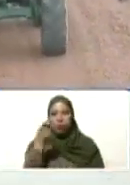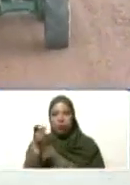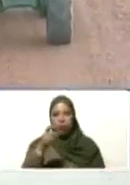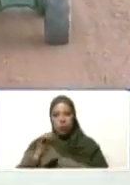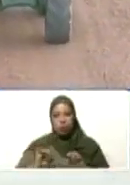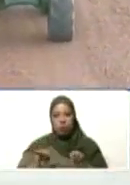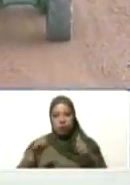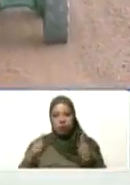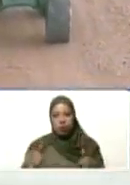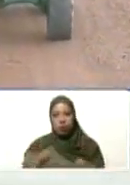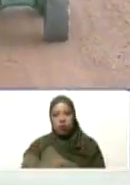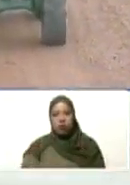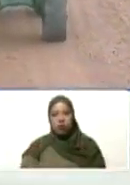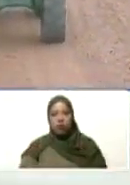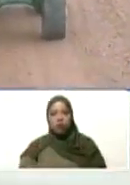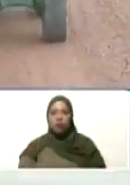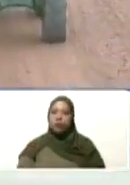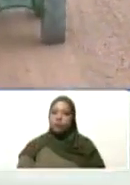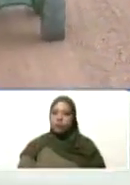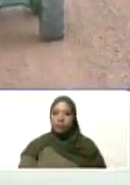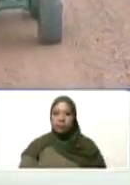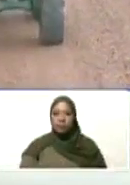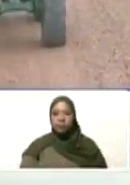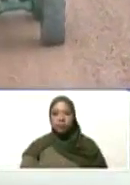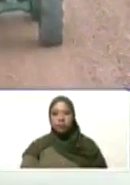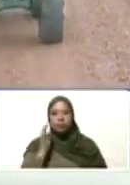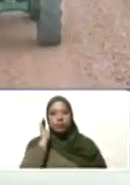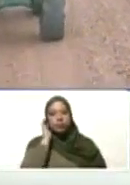y luego comienzan a